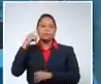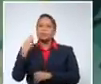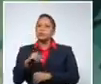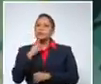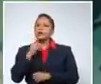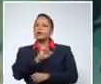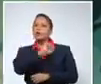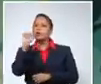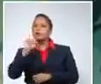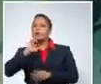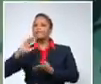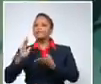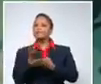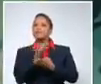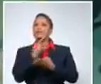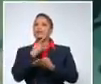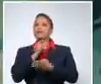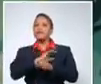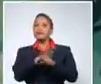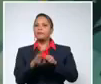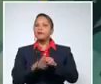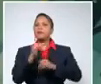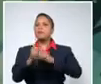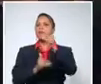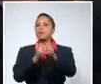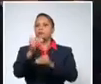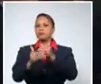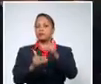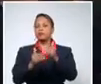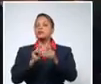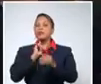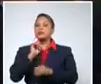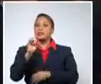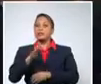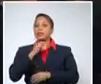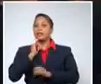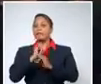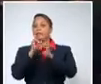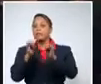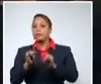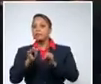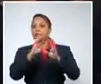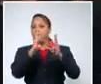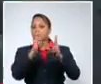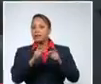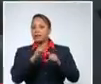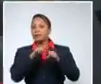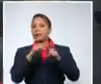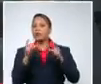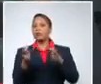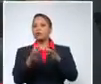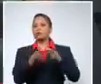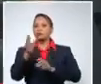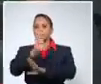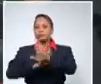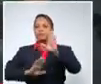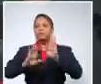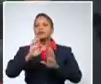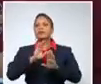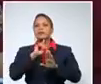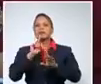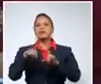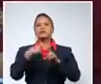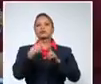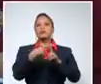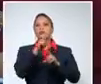erradicar la enfermedad constituye un proceso. Según datos actualizados de la Comisión de Evacuación del Consejo de Defensa en el territorio, suman